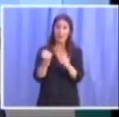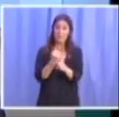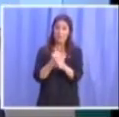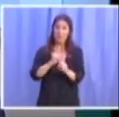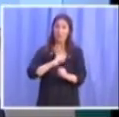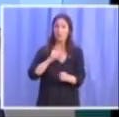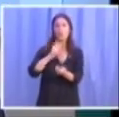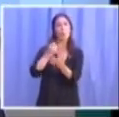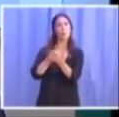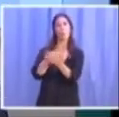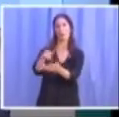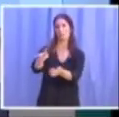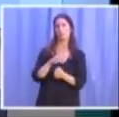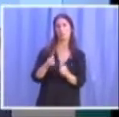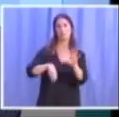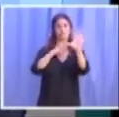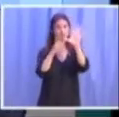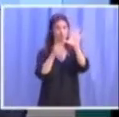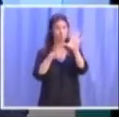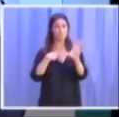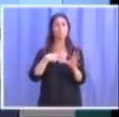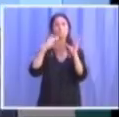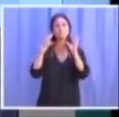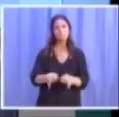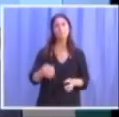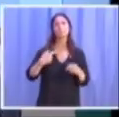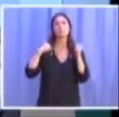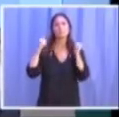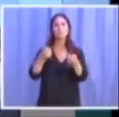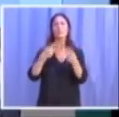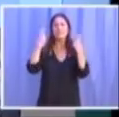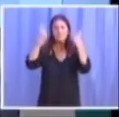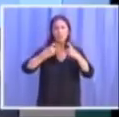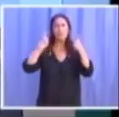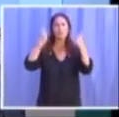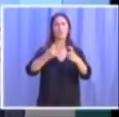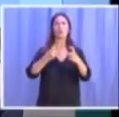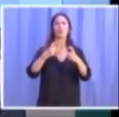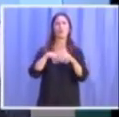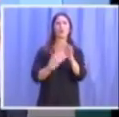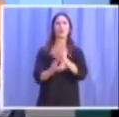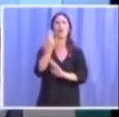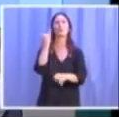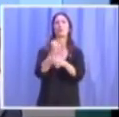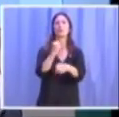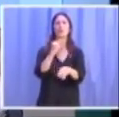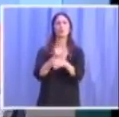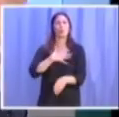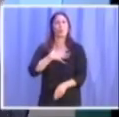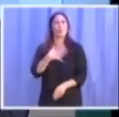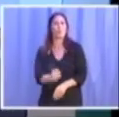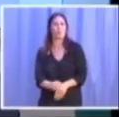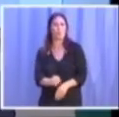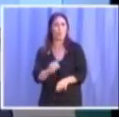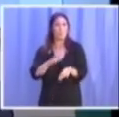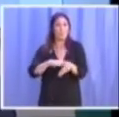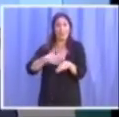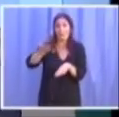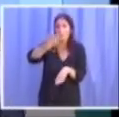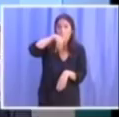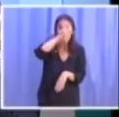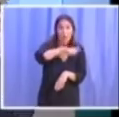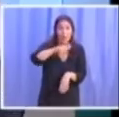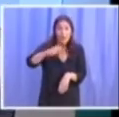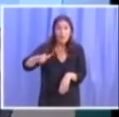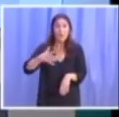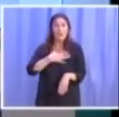solo impuesto. Quinto, vamos a hacer un esfuerzo de un instituto municipal para que toda la gente que